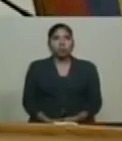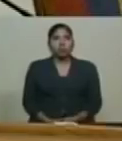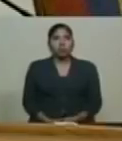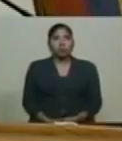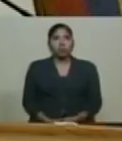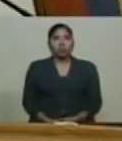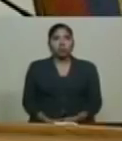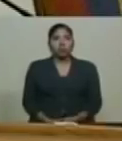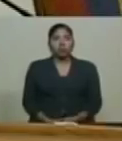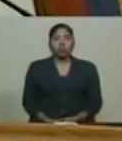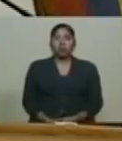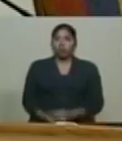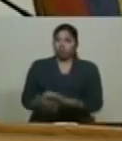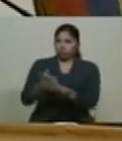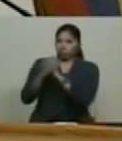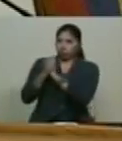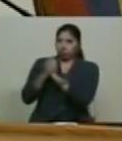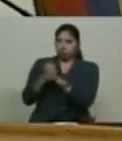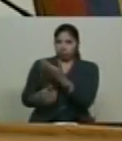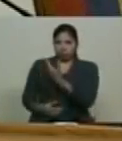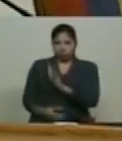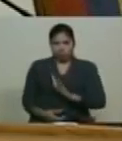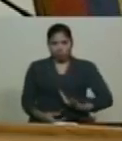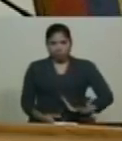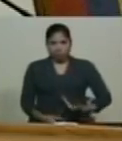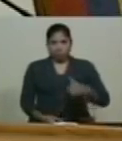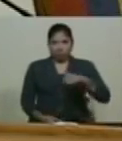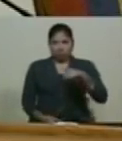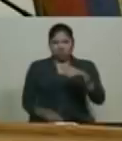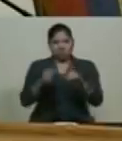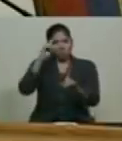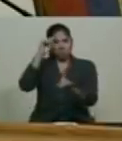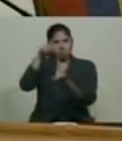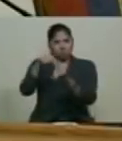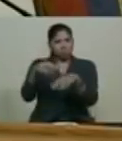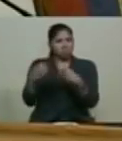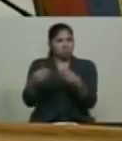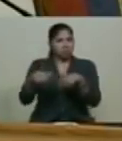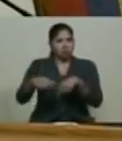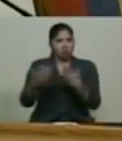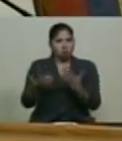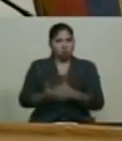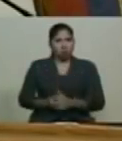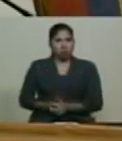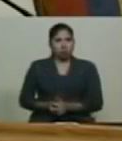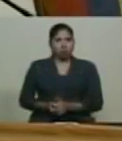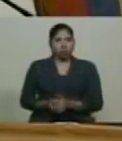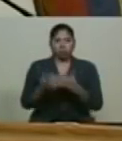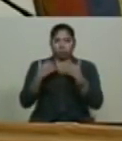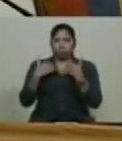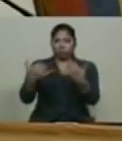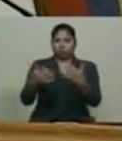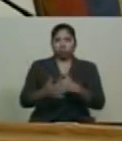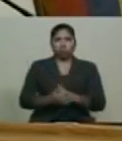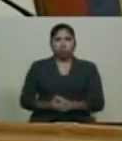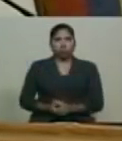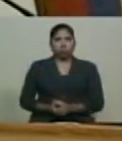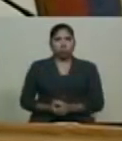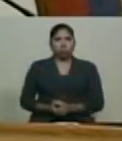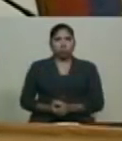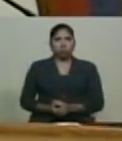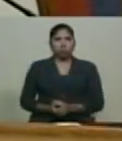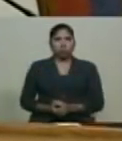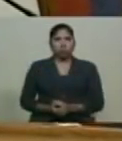Compatriota presidente, el objeto de esta sesión solemne que usted ha convocado en el Día de la Patria ha sido visto en su